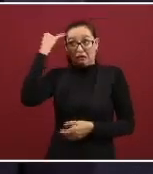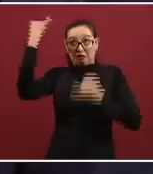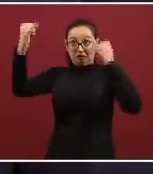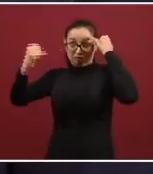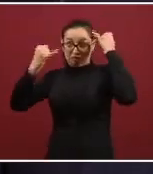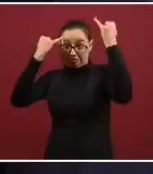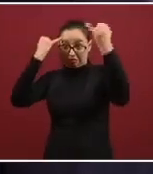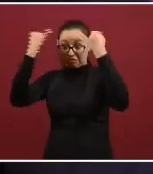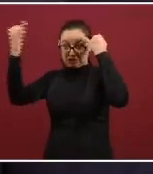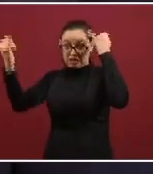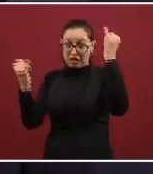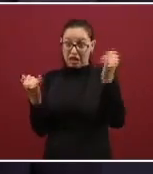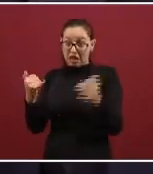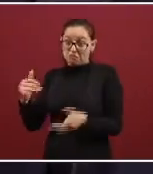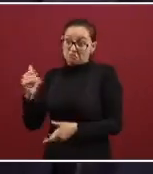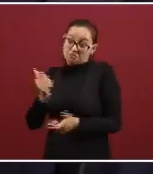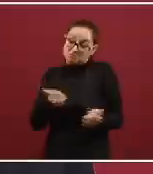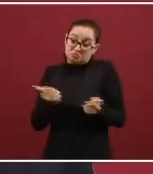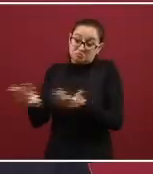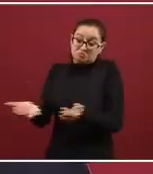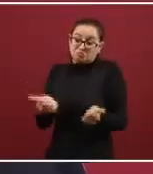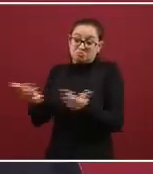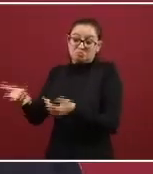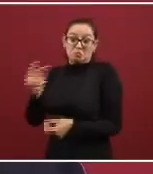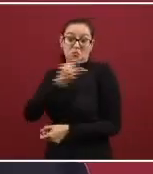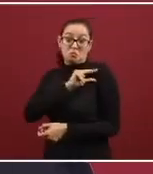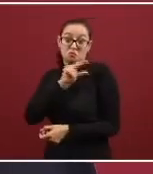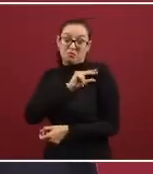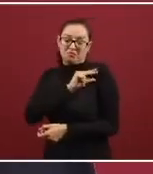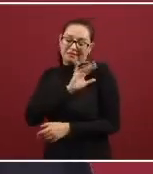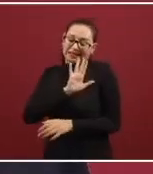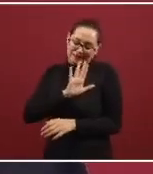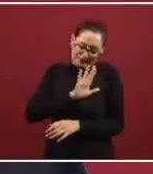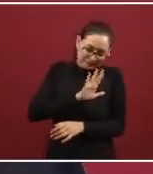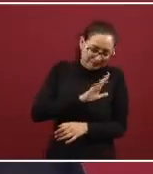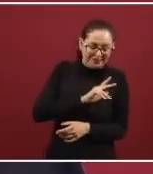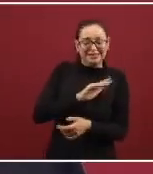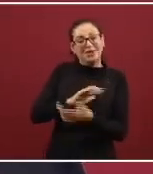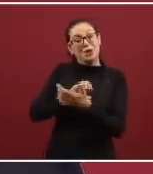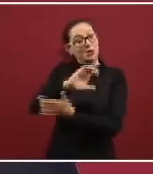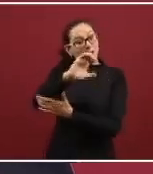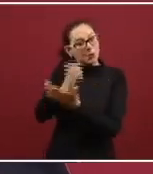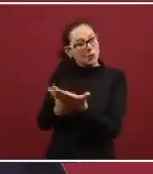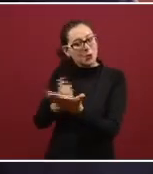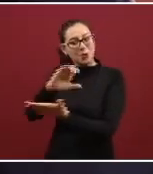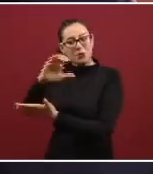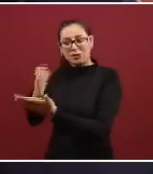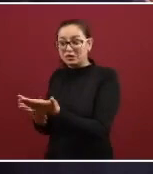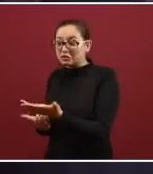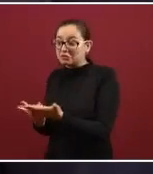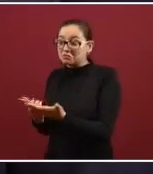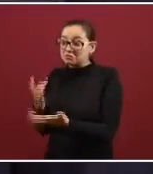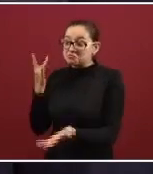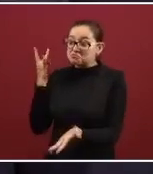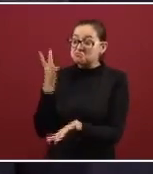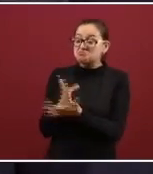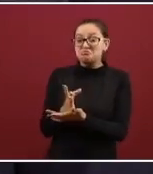o para no decirlo así, con los contratos 20,000 barriles.